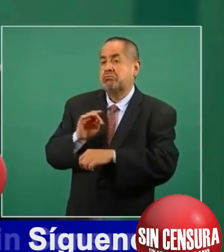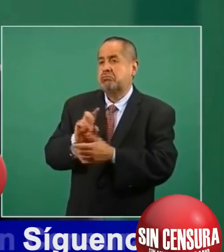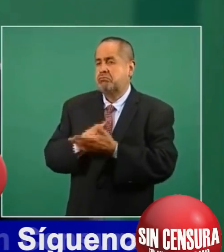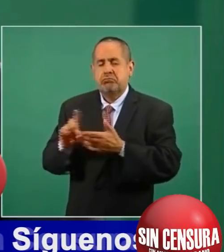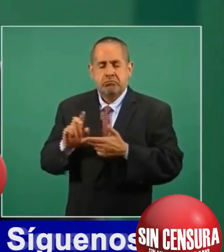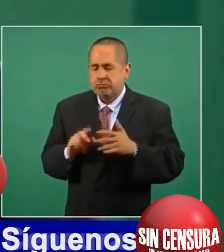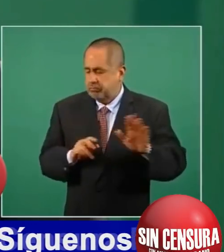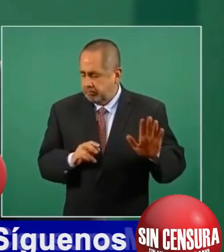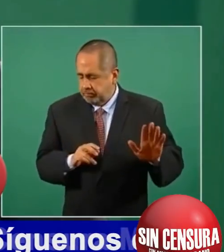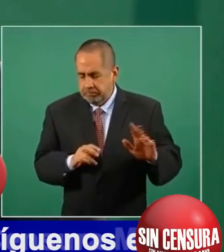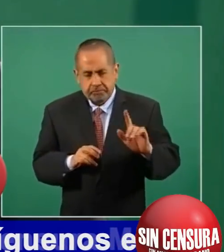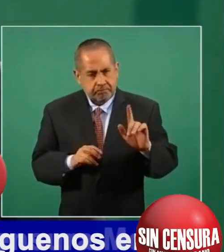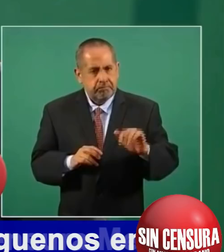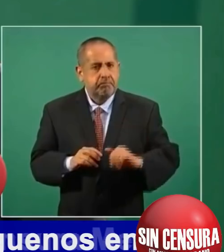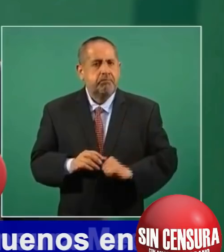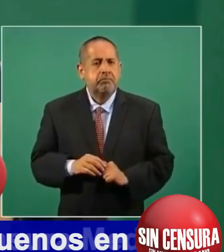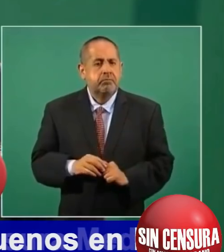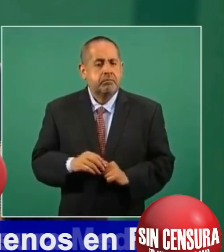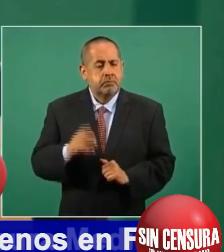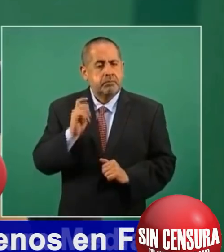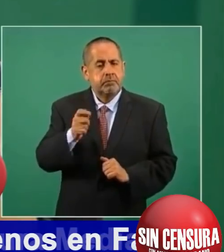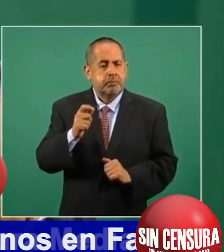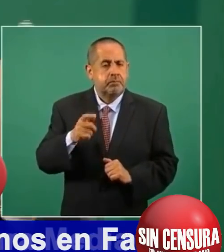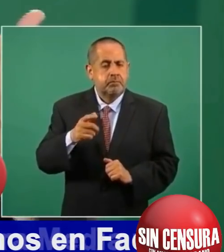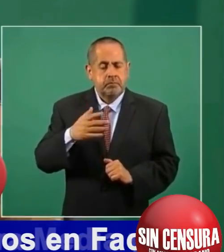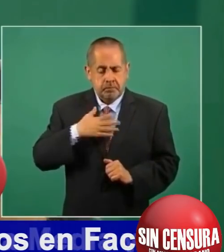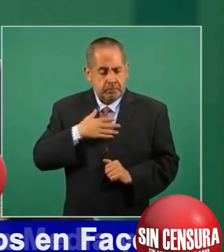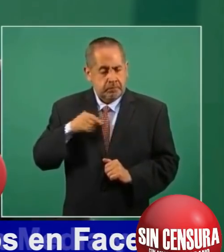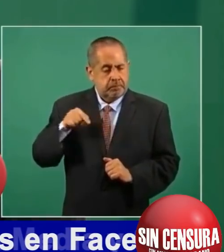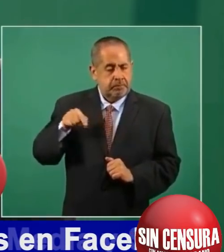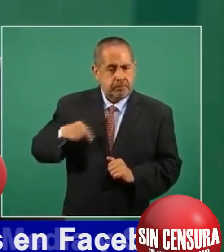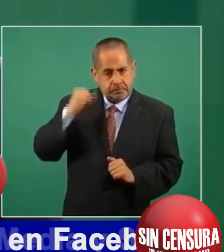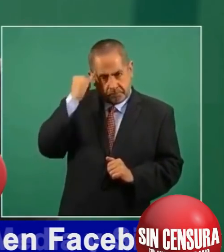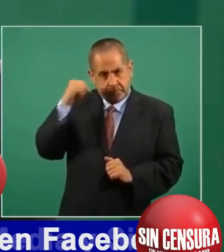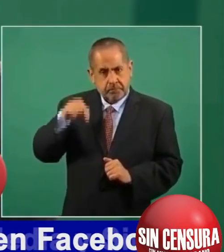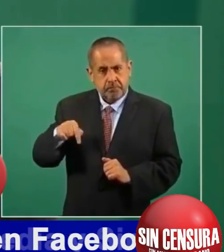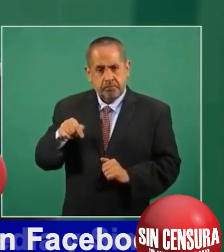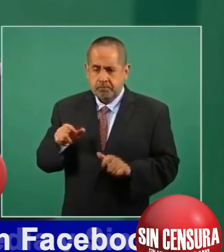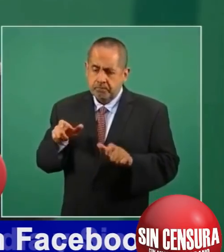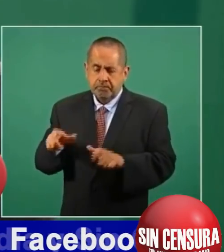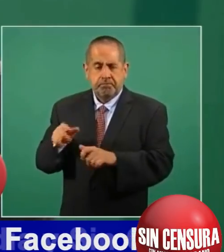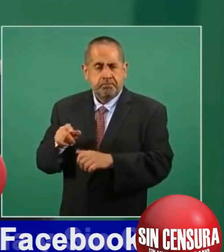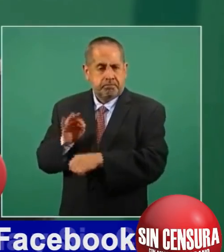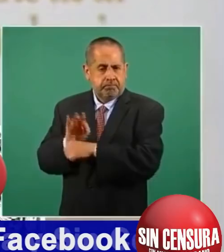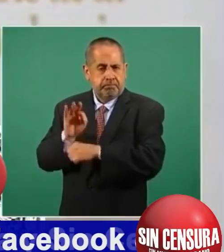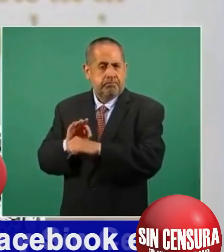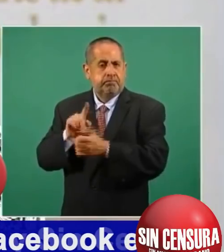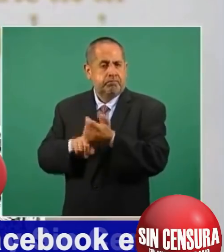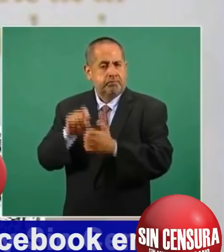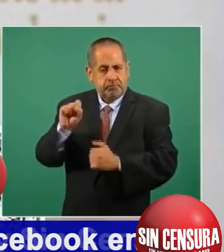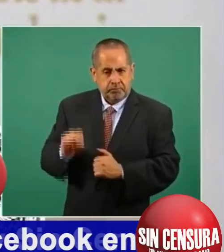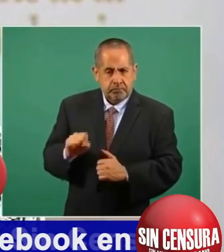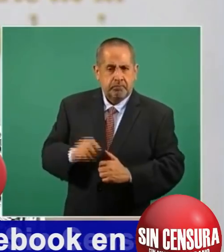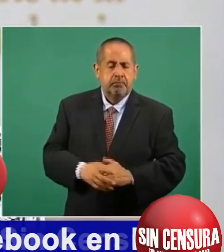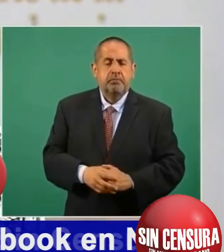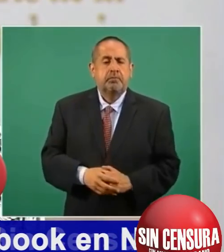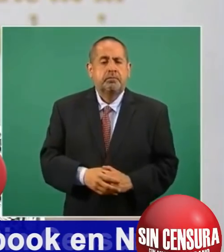de migrantes. Entonces, fue un elemento.